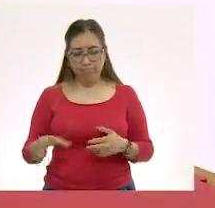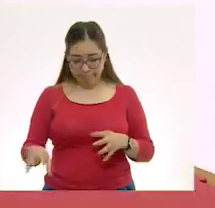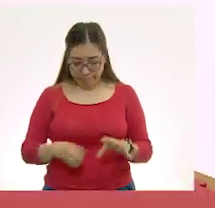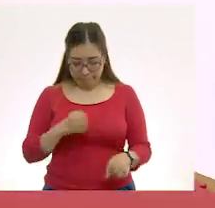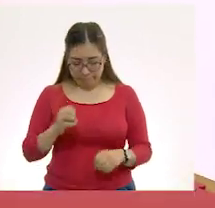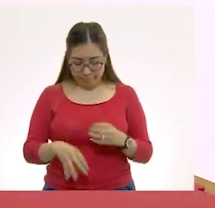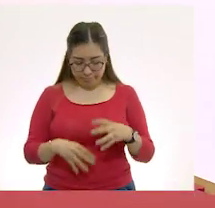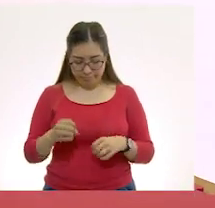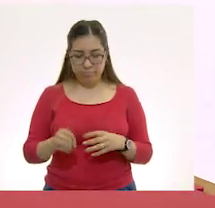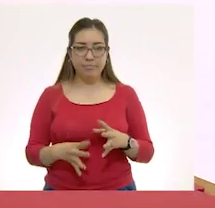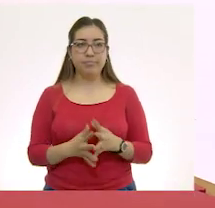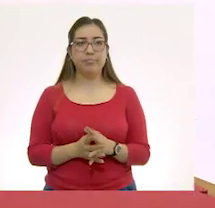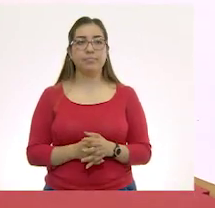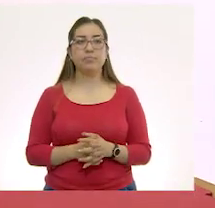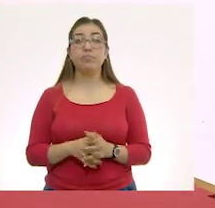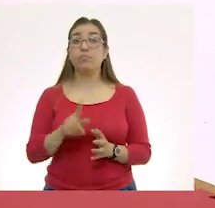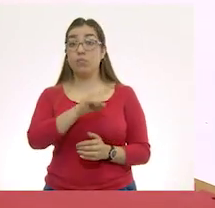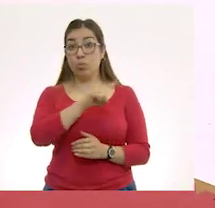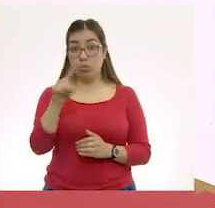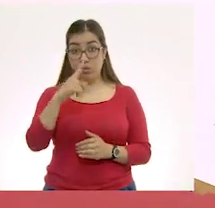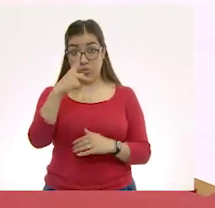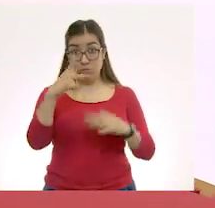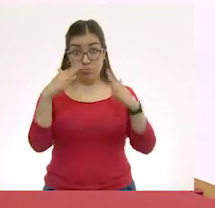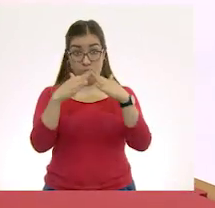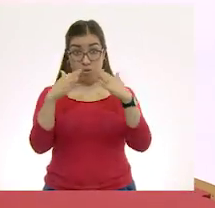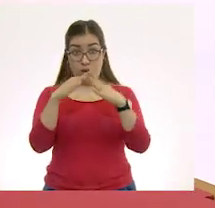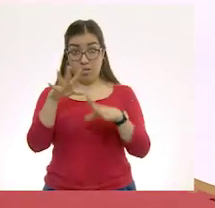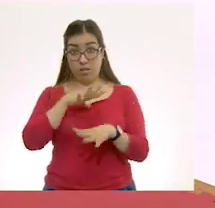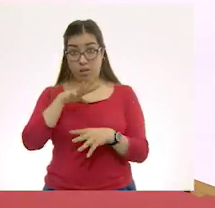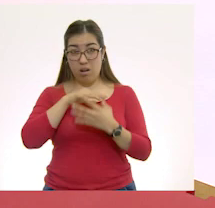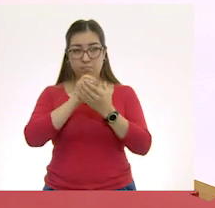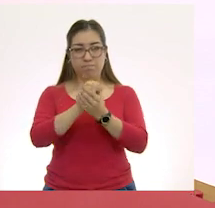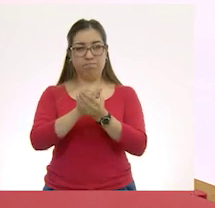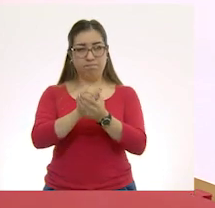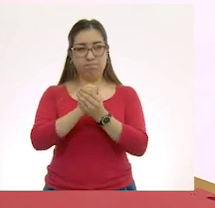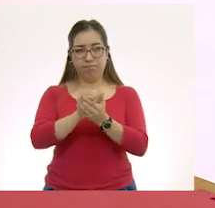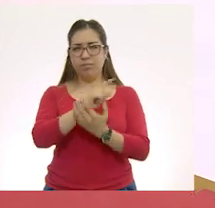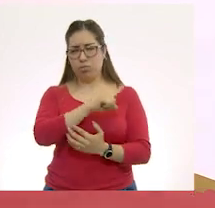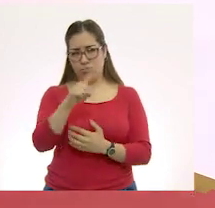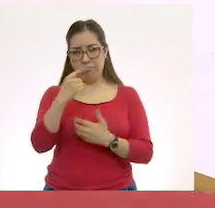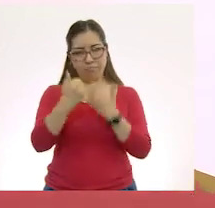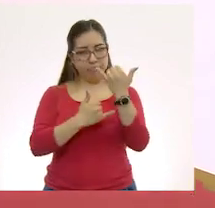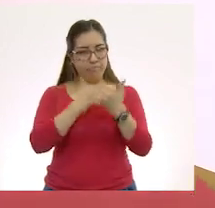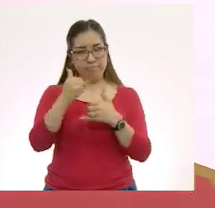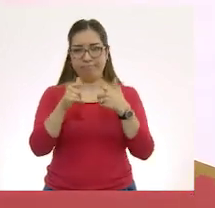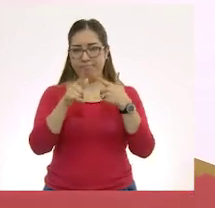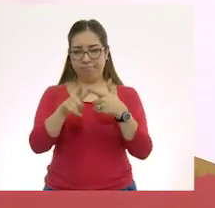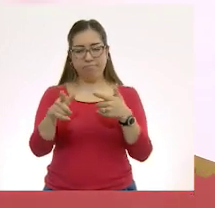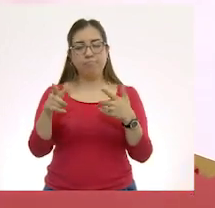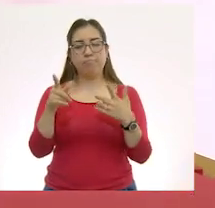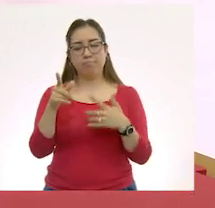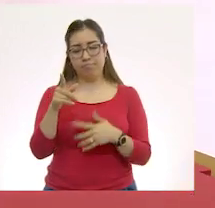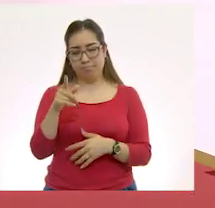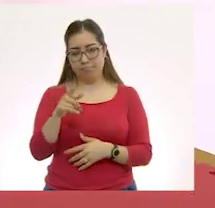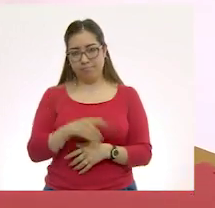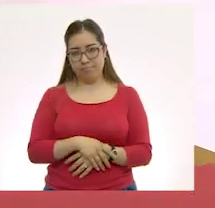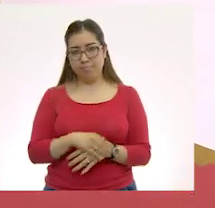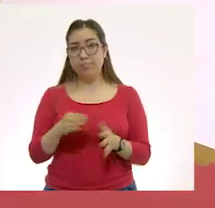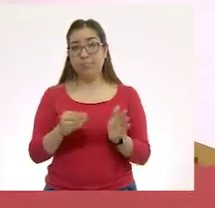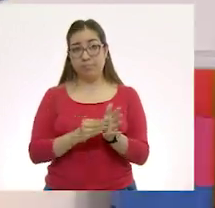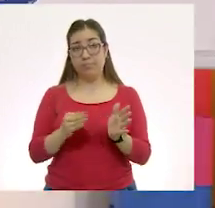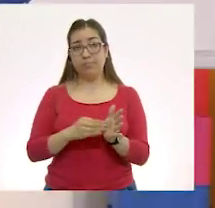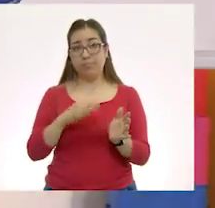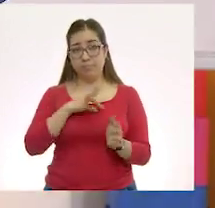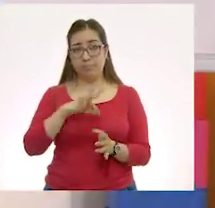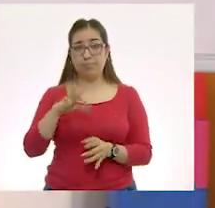niñas y niños ustedes tienen dados en casa pues no pueden seguir jugando y realizar esto